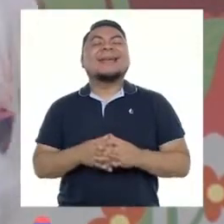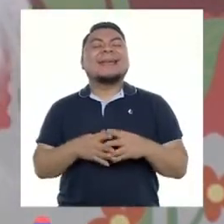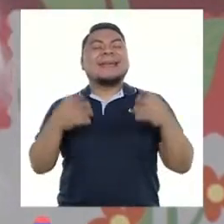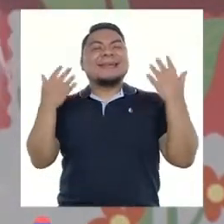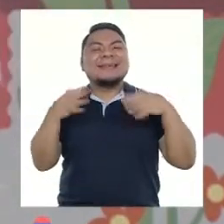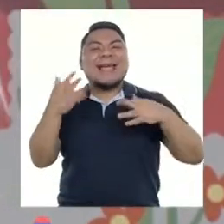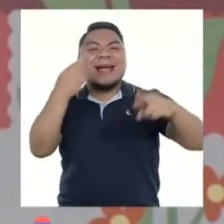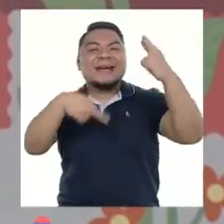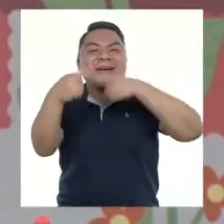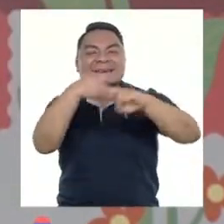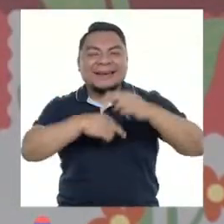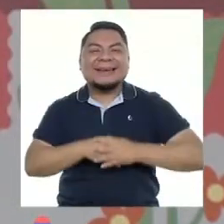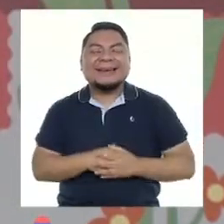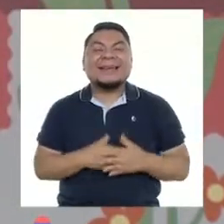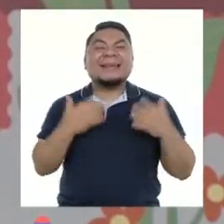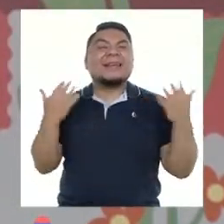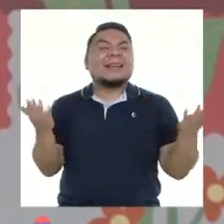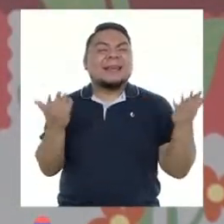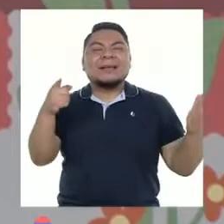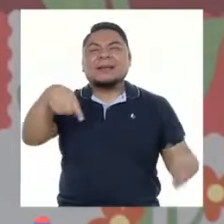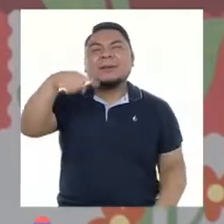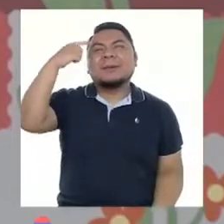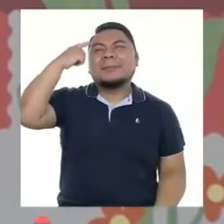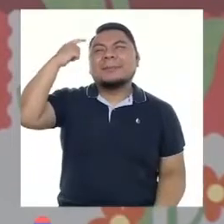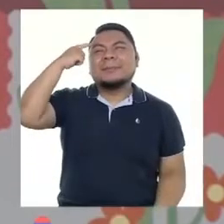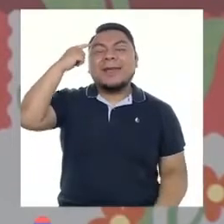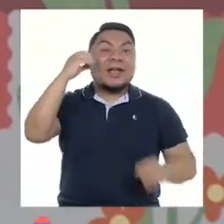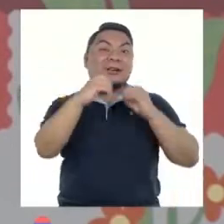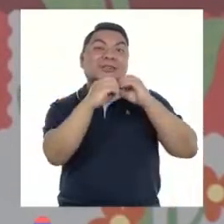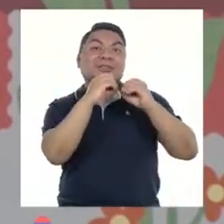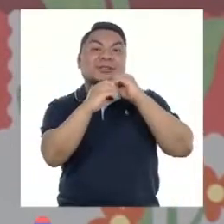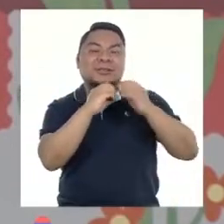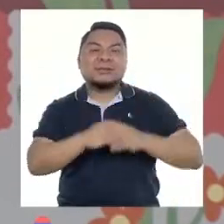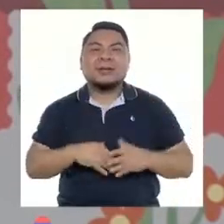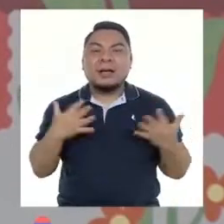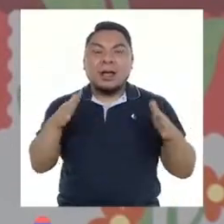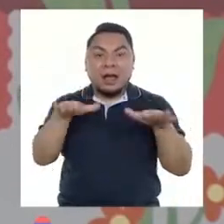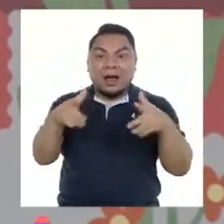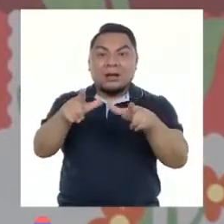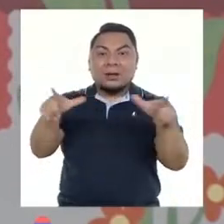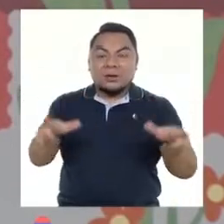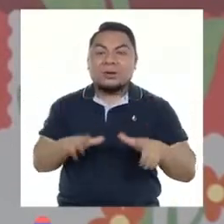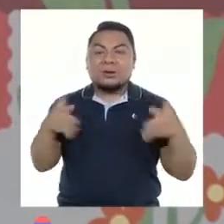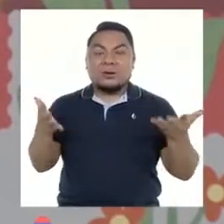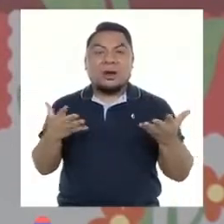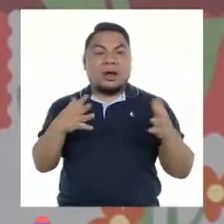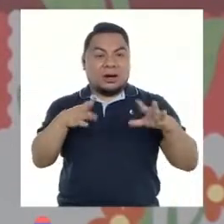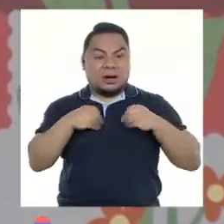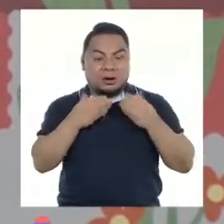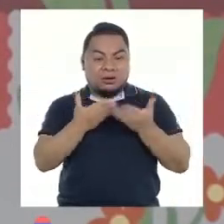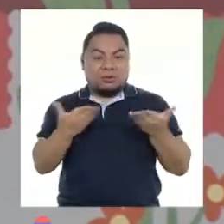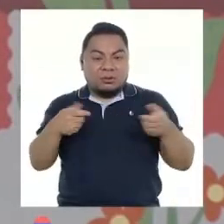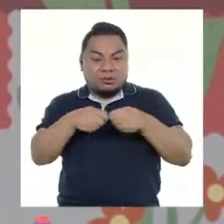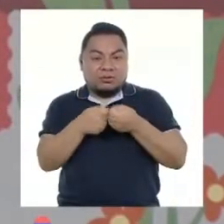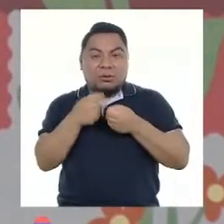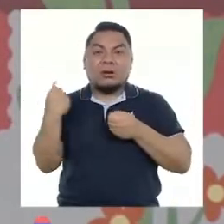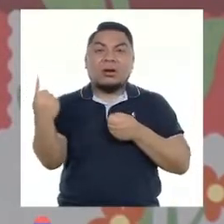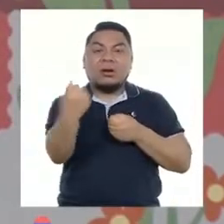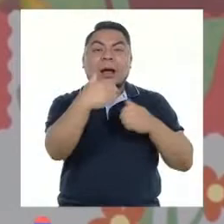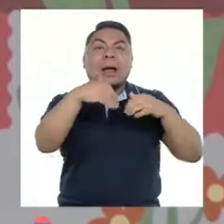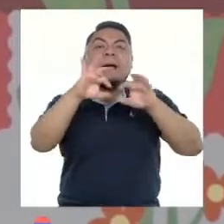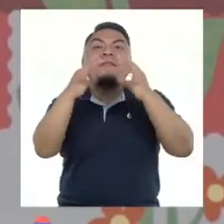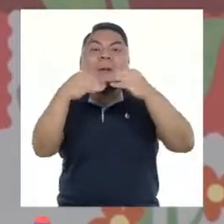Ya estamos de vuelta. Nos quedamos pensando en soluciones. Hay lugares que recibe el plástico que cada familia